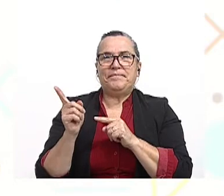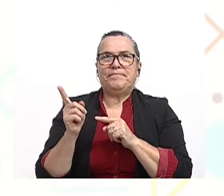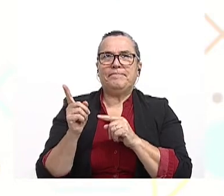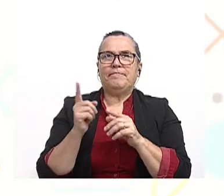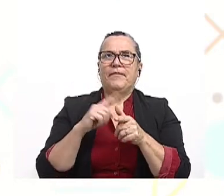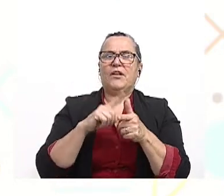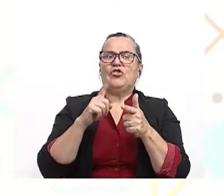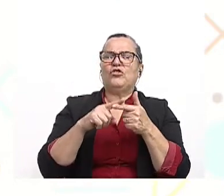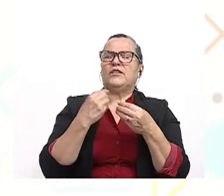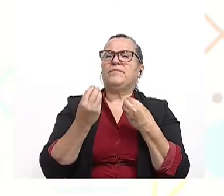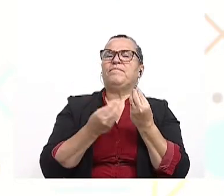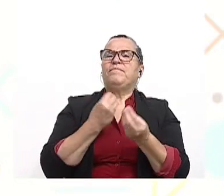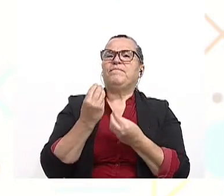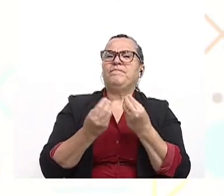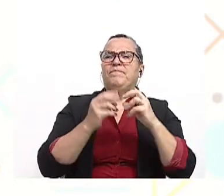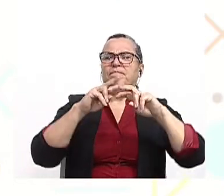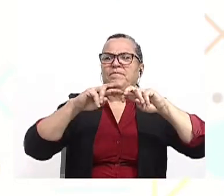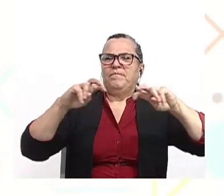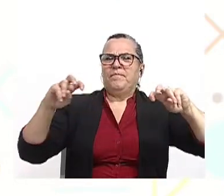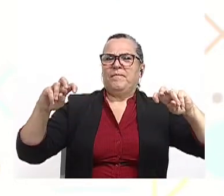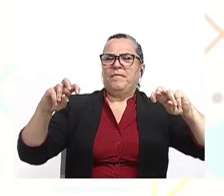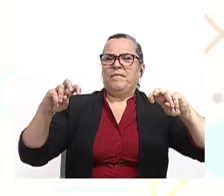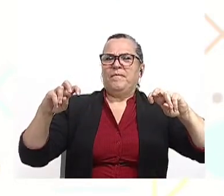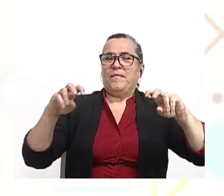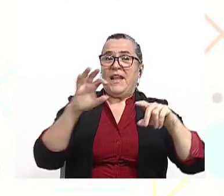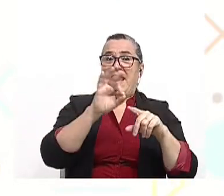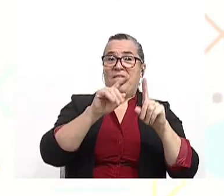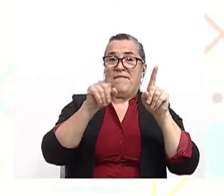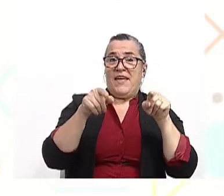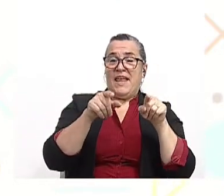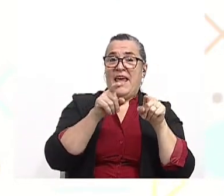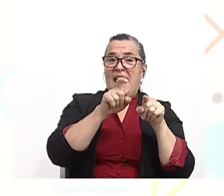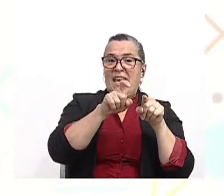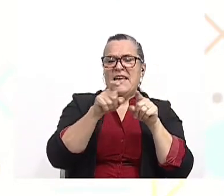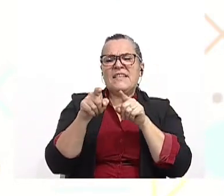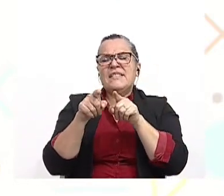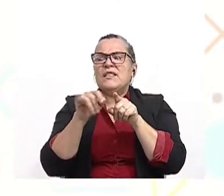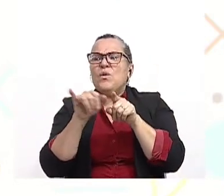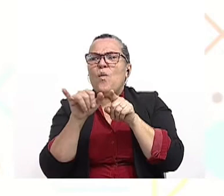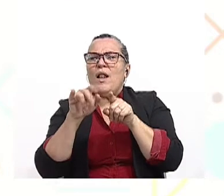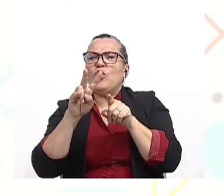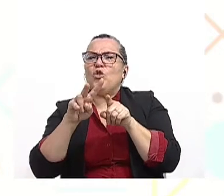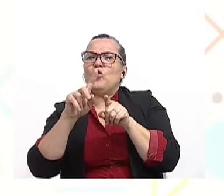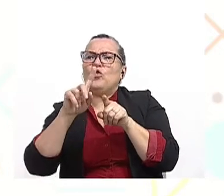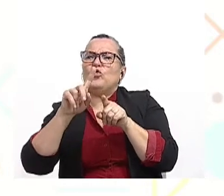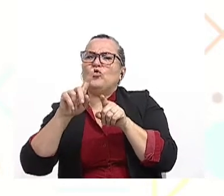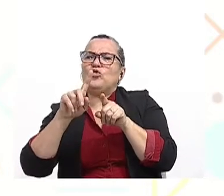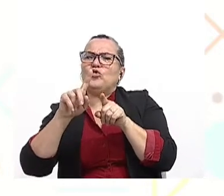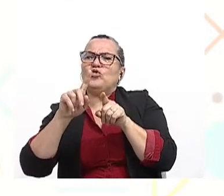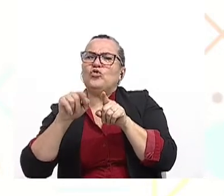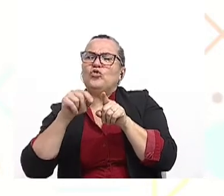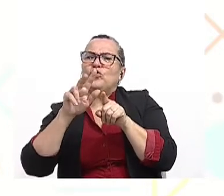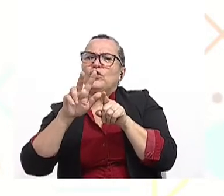Analicemos entonces nosotros el criterio que teníamos, f de x igual a 2,38x